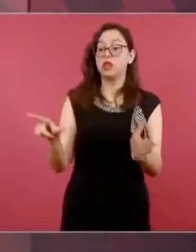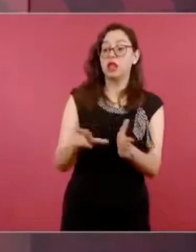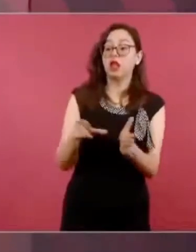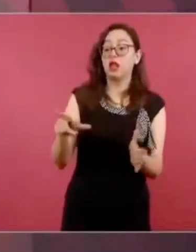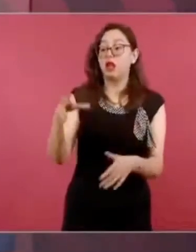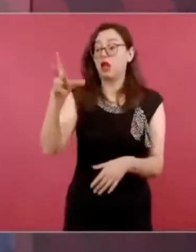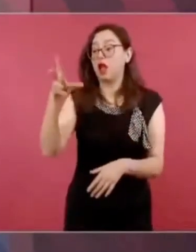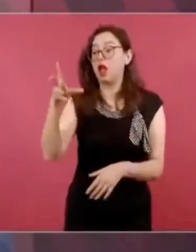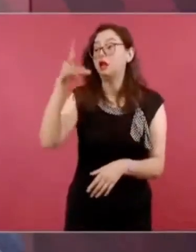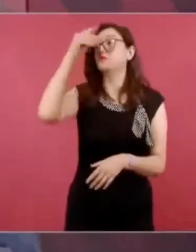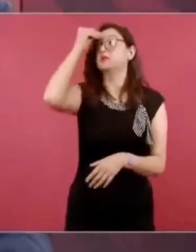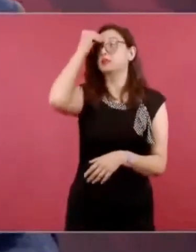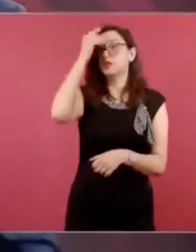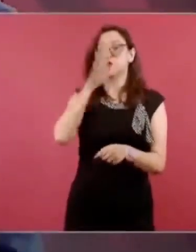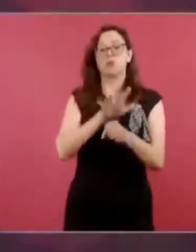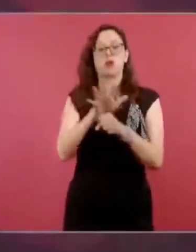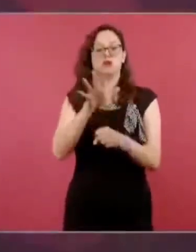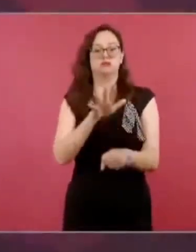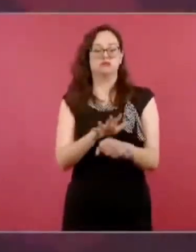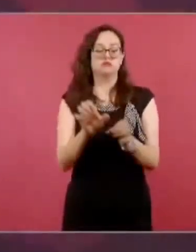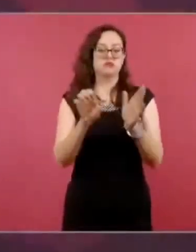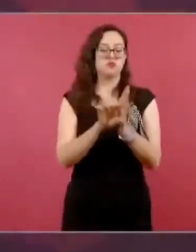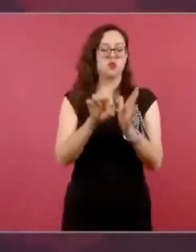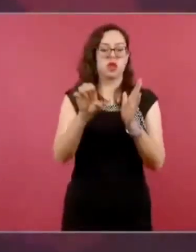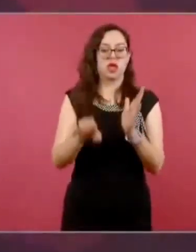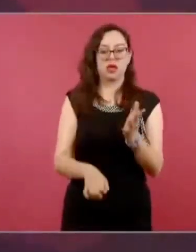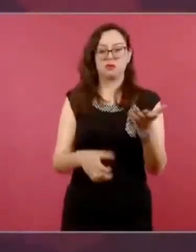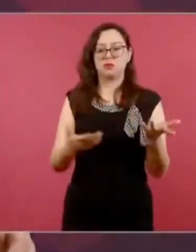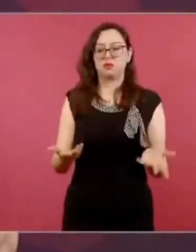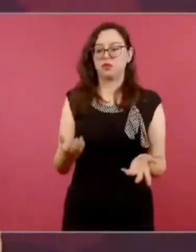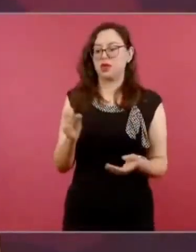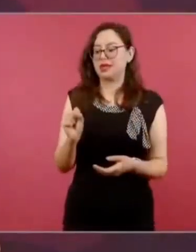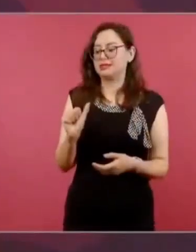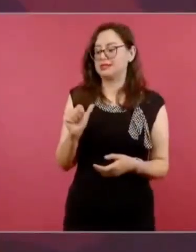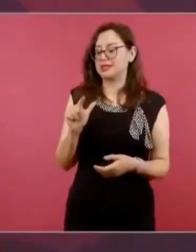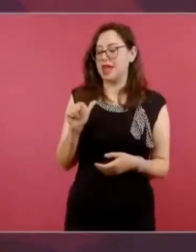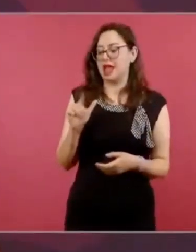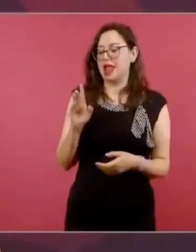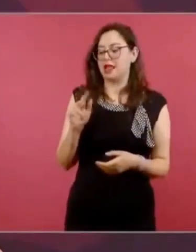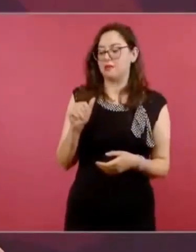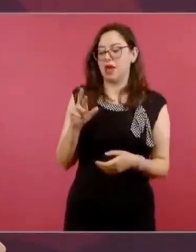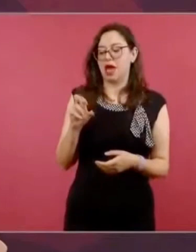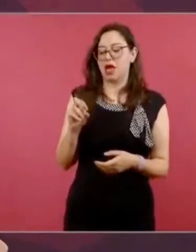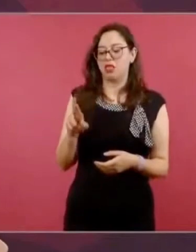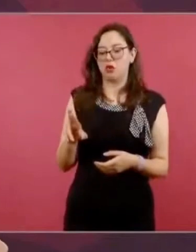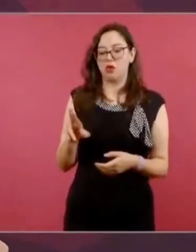Porque no hay que olvidar que él es 4 veces candidato